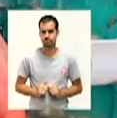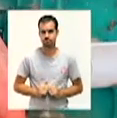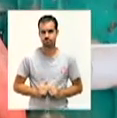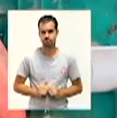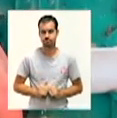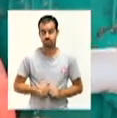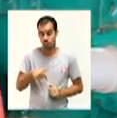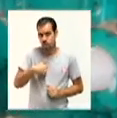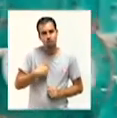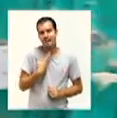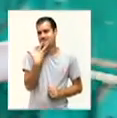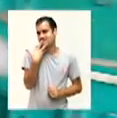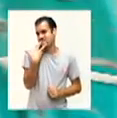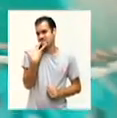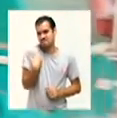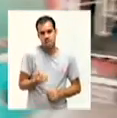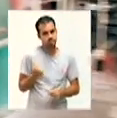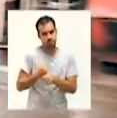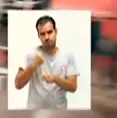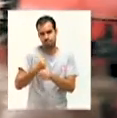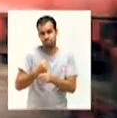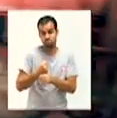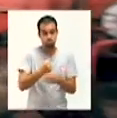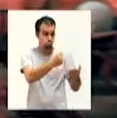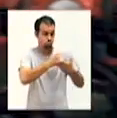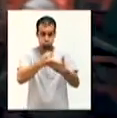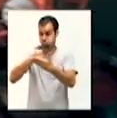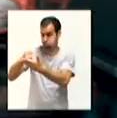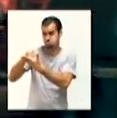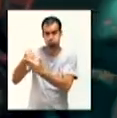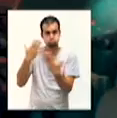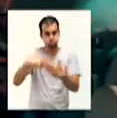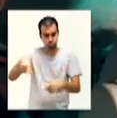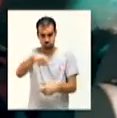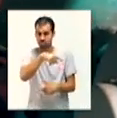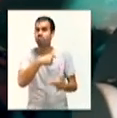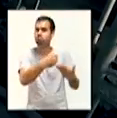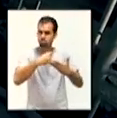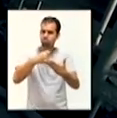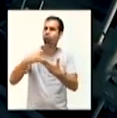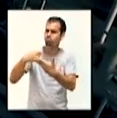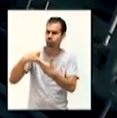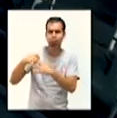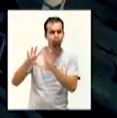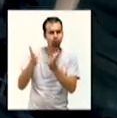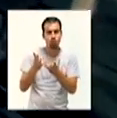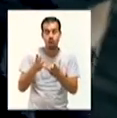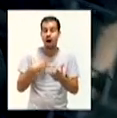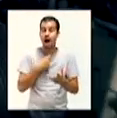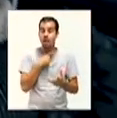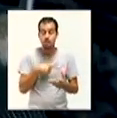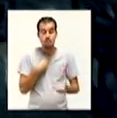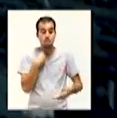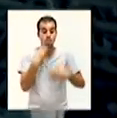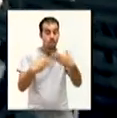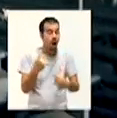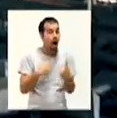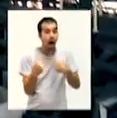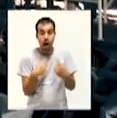estoy en lo que me gusta y tengo el apoyo de mis compañeros, de mi tutor. Y en estos momentos, cualquier problema que yo